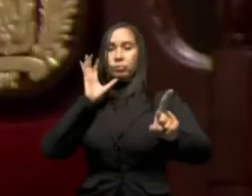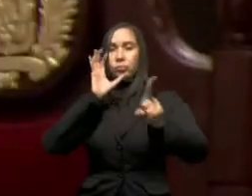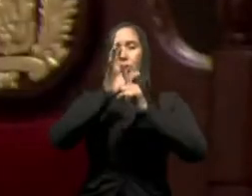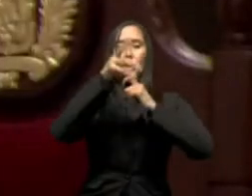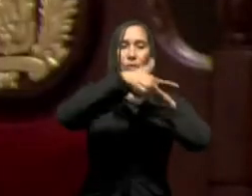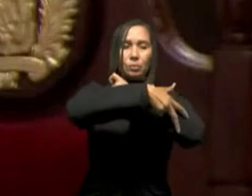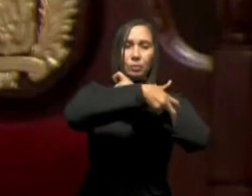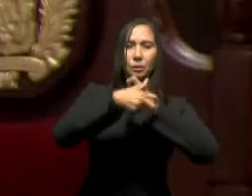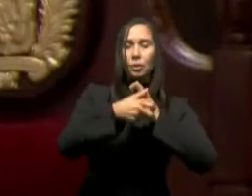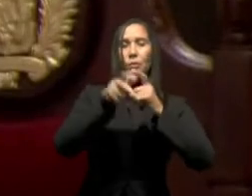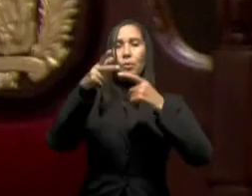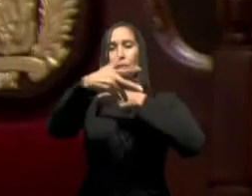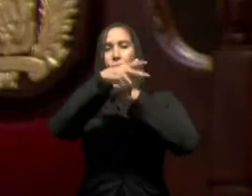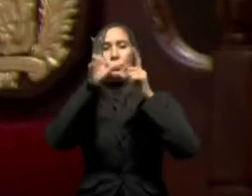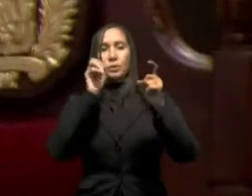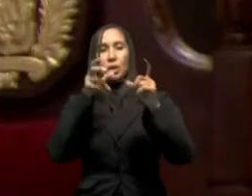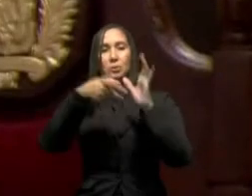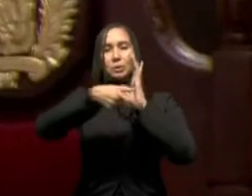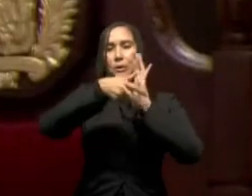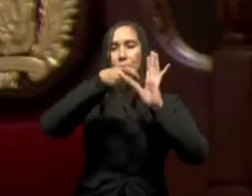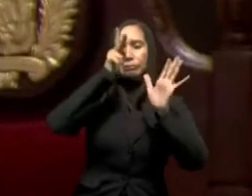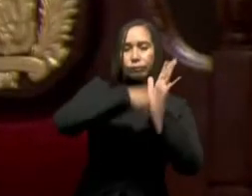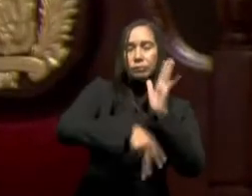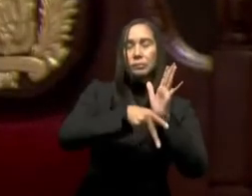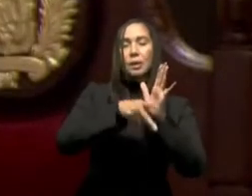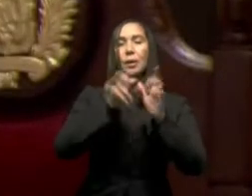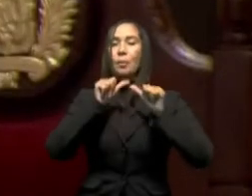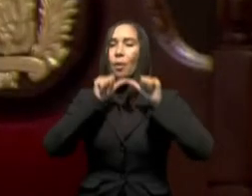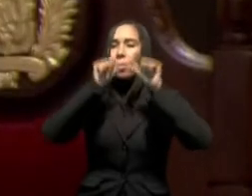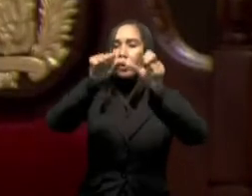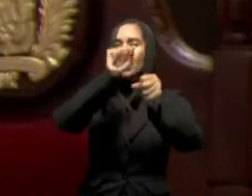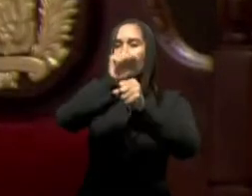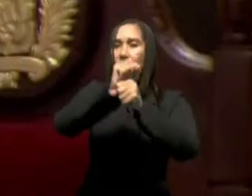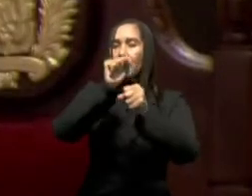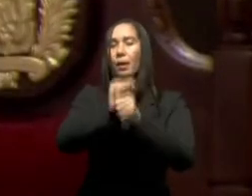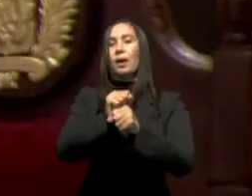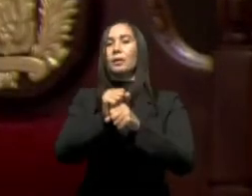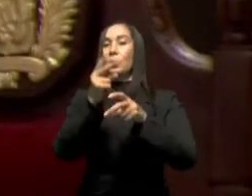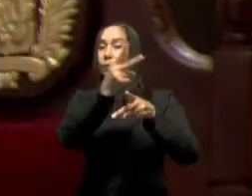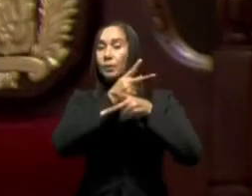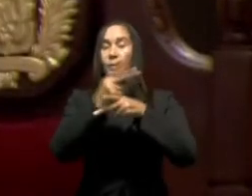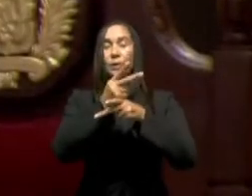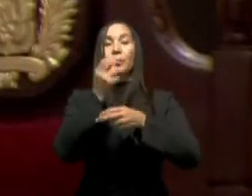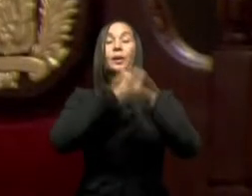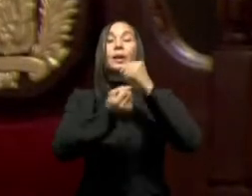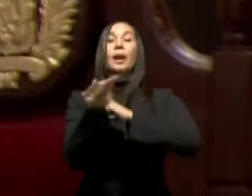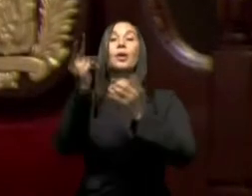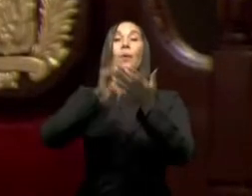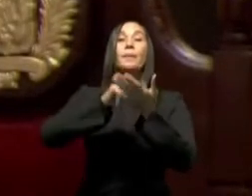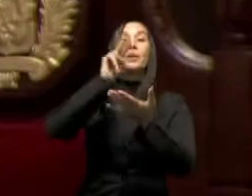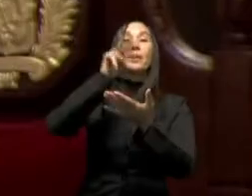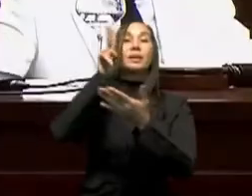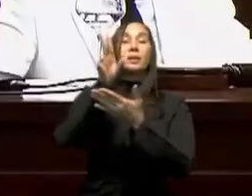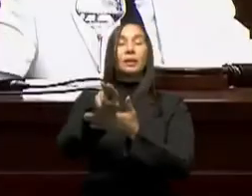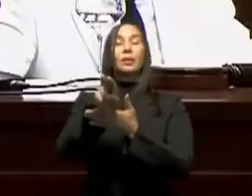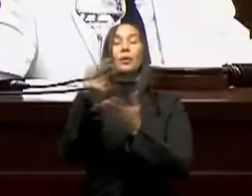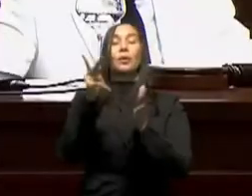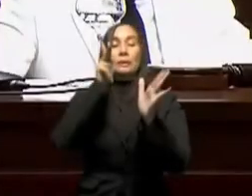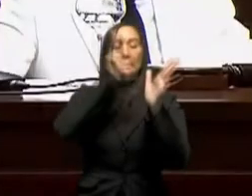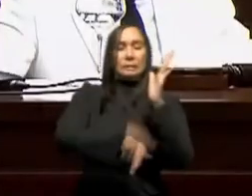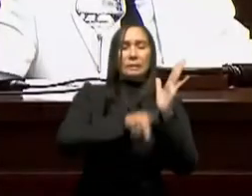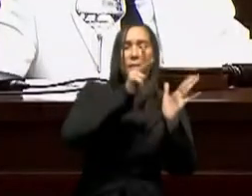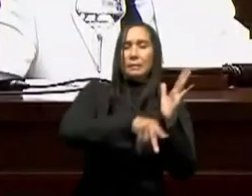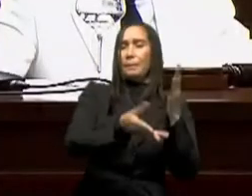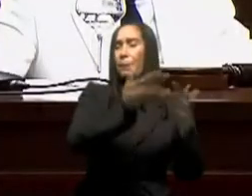delincuencia ha sido clara en estos 4 años y vamos a seguir trabajando en esa dirección. En el año 2022, la tasa de homicidios en